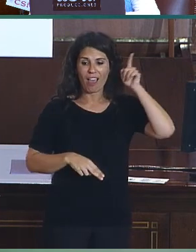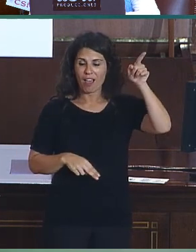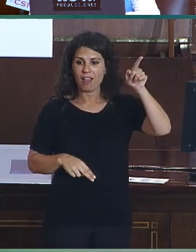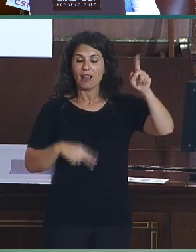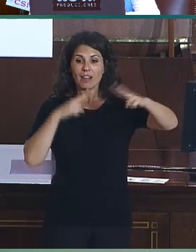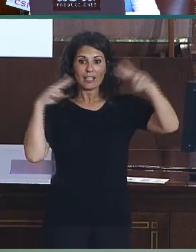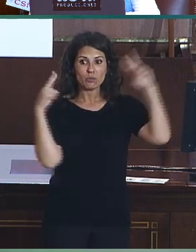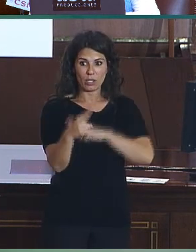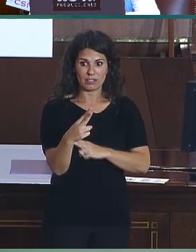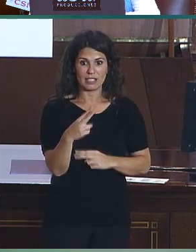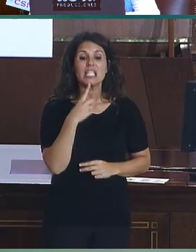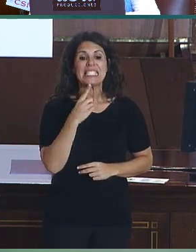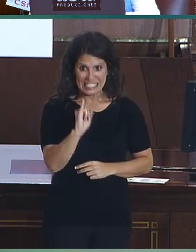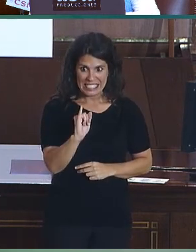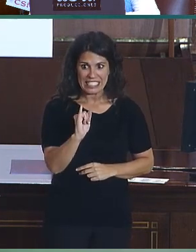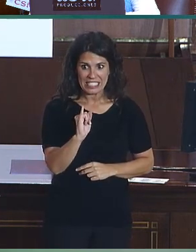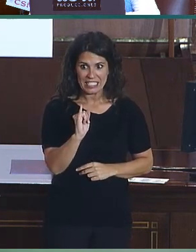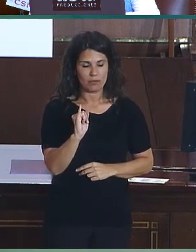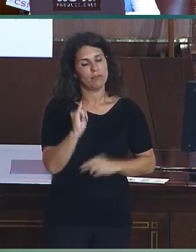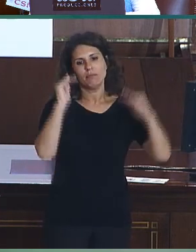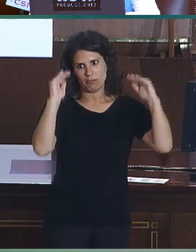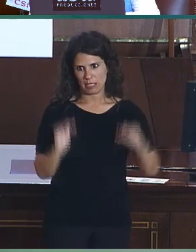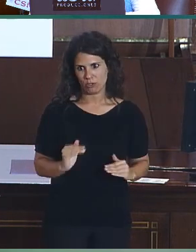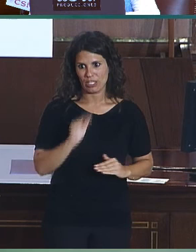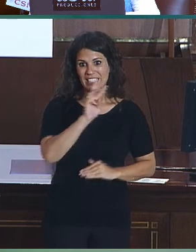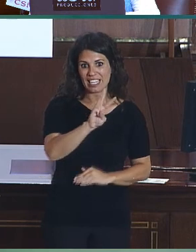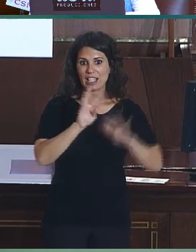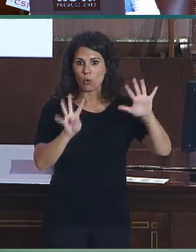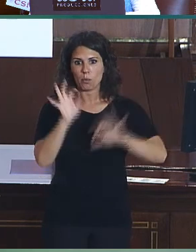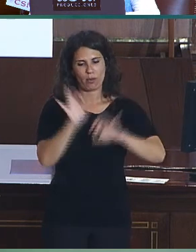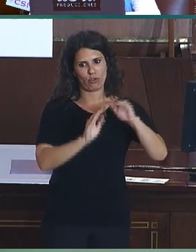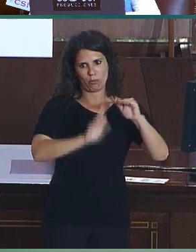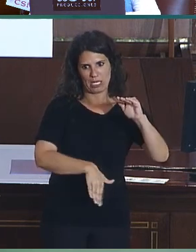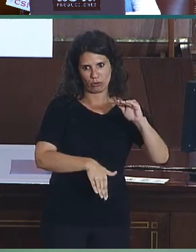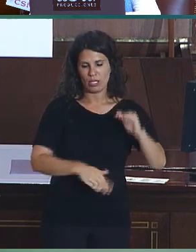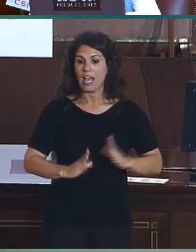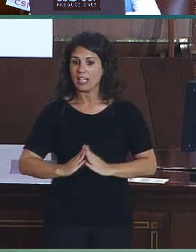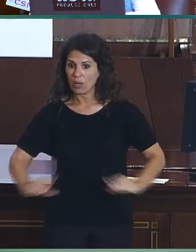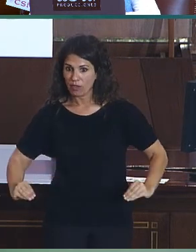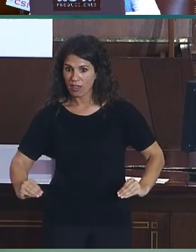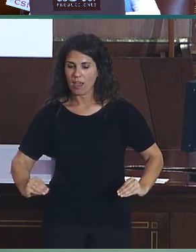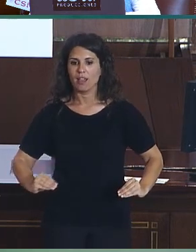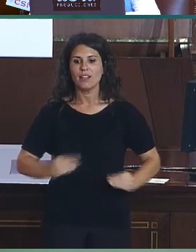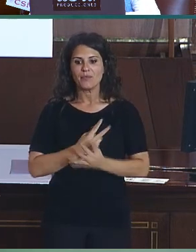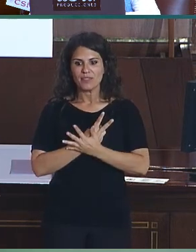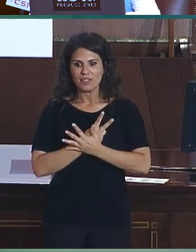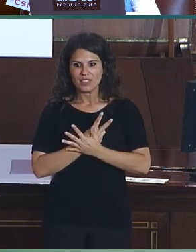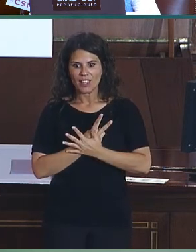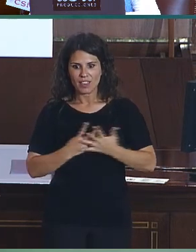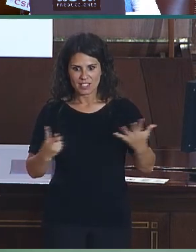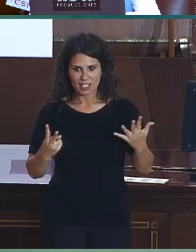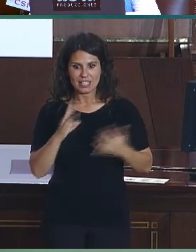las respuestas afirmativas bajan por debajo del 39%, en Andalucía al